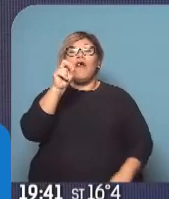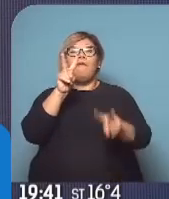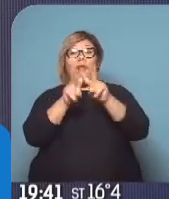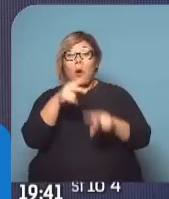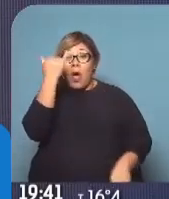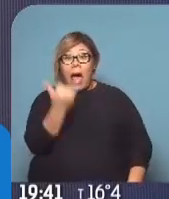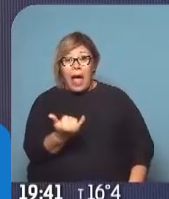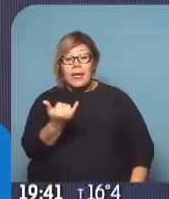nos vemos en un ratito